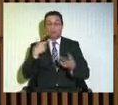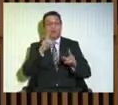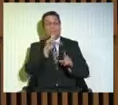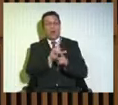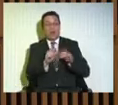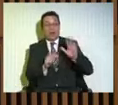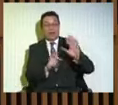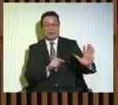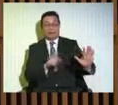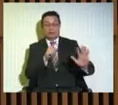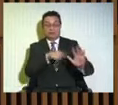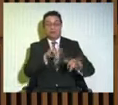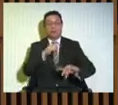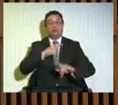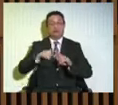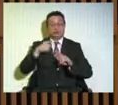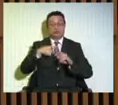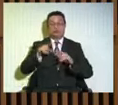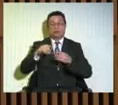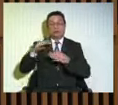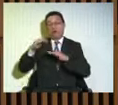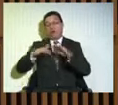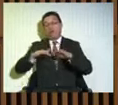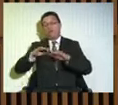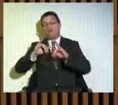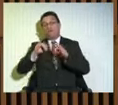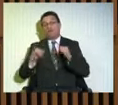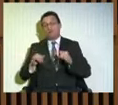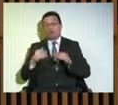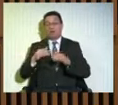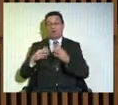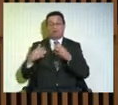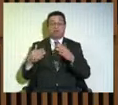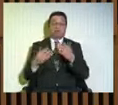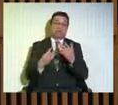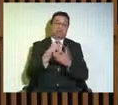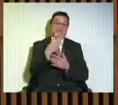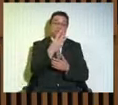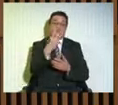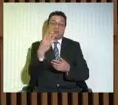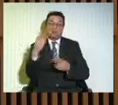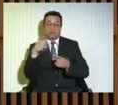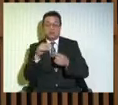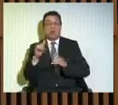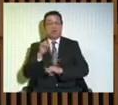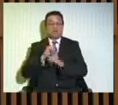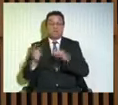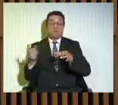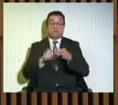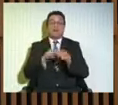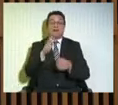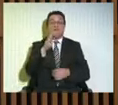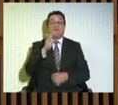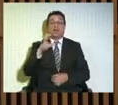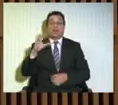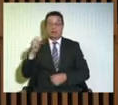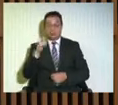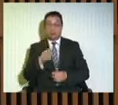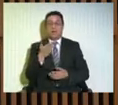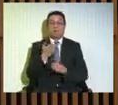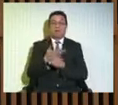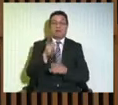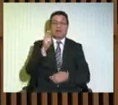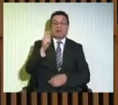encuentra, a través de diferentes portales donde las personas pueden postular a su beca, pueden pedir su tarjeta nacional